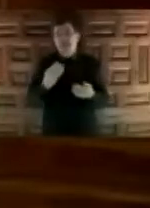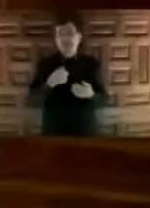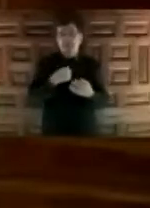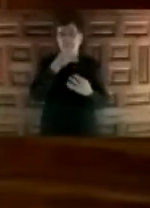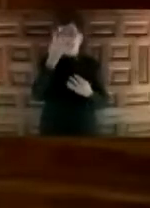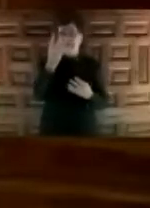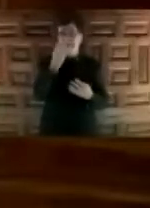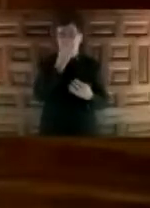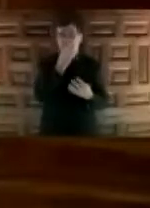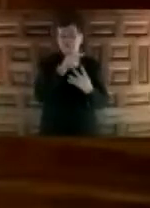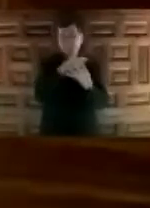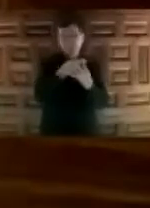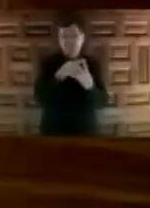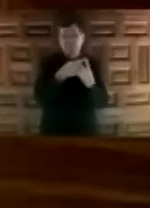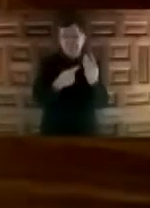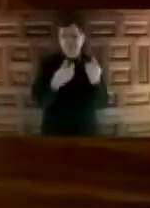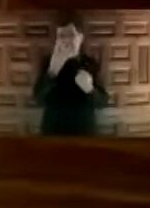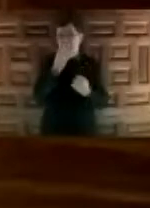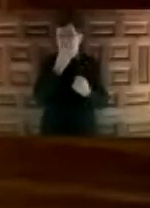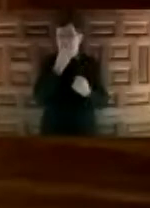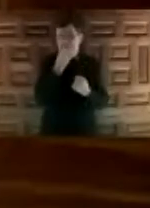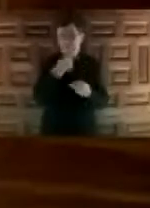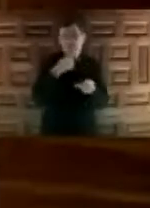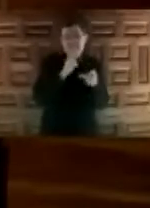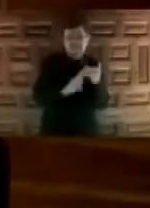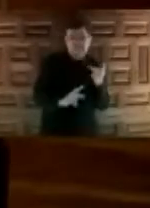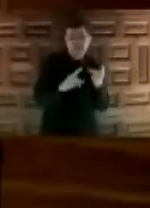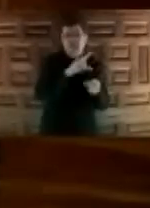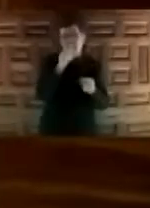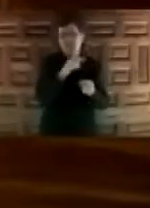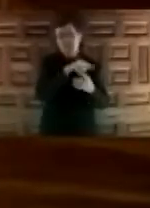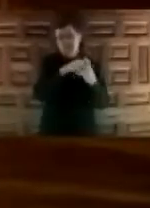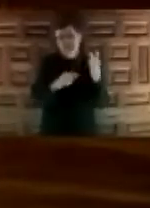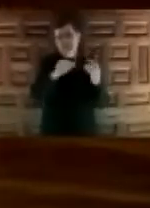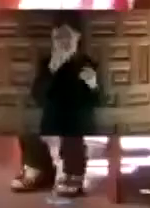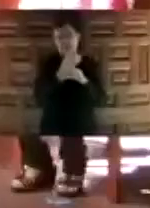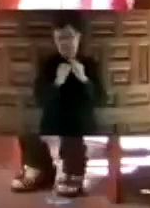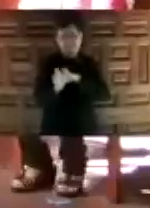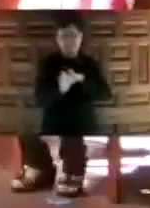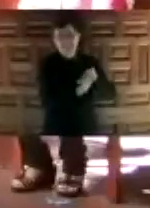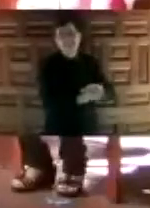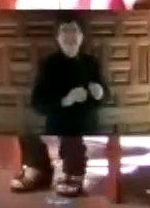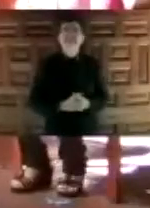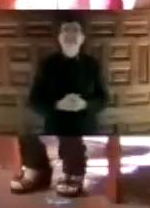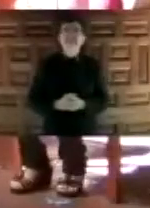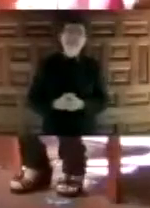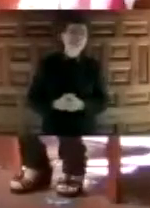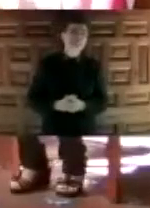son 4 minutos, así es que aquí me detengo y luego hablaremos de esas 4 dimensiones. Sí, gracias.